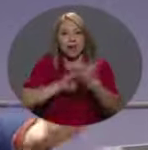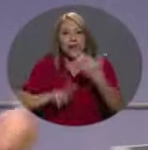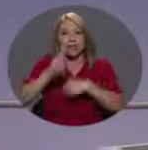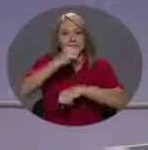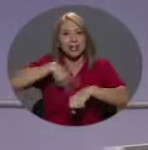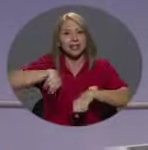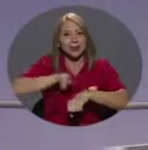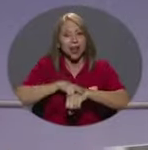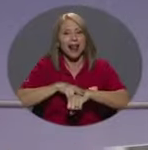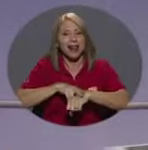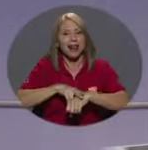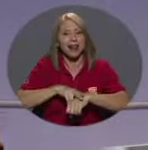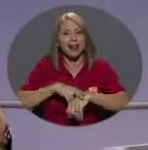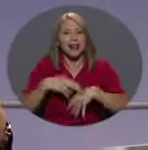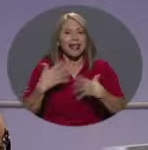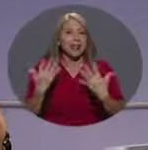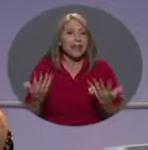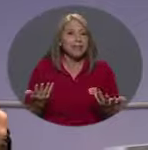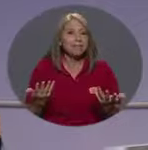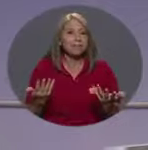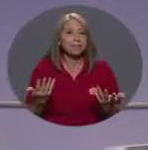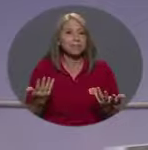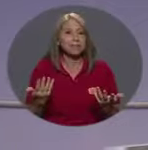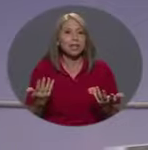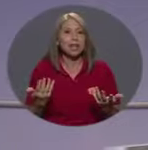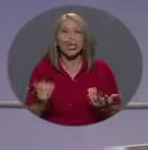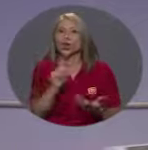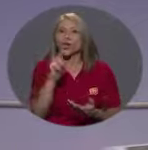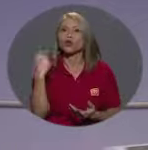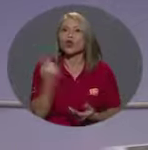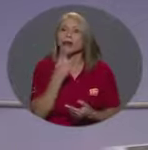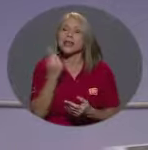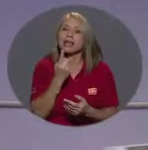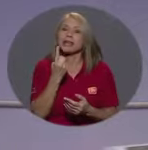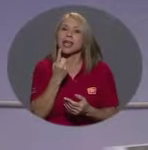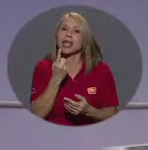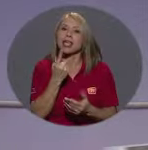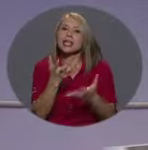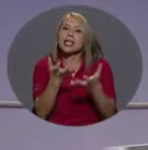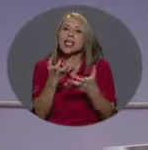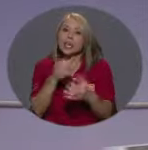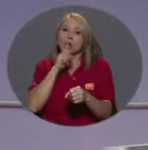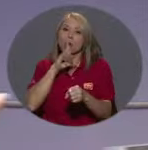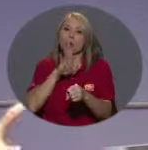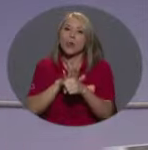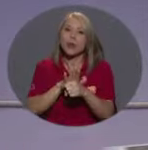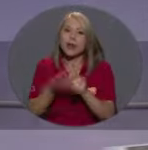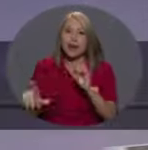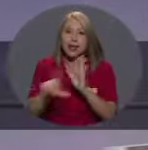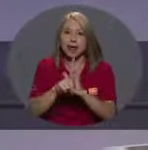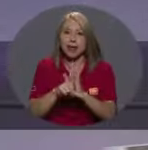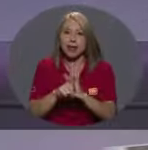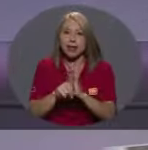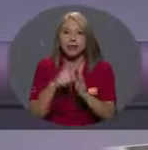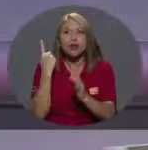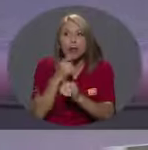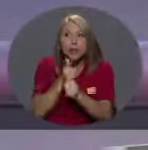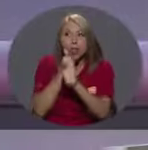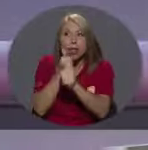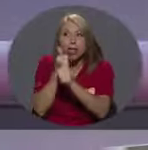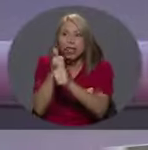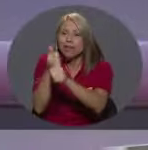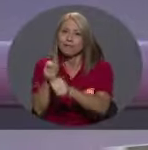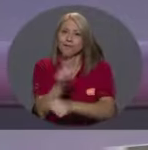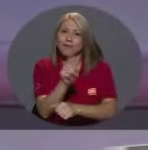lejos tal vez de actuar para cumplimiento únicamente de la legislación, pues ha decidido dar